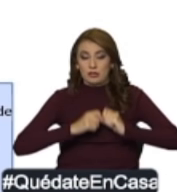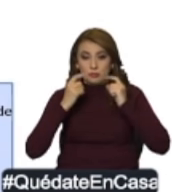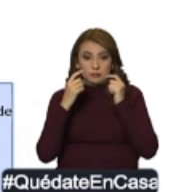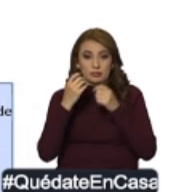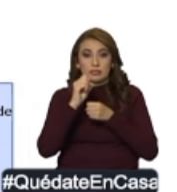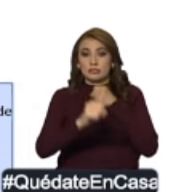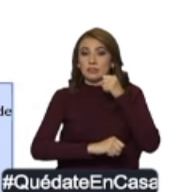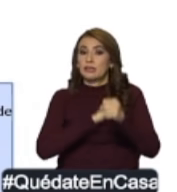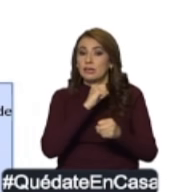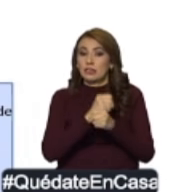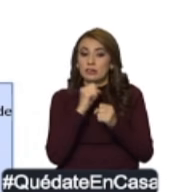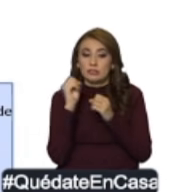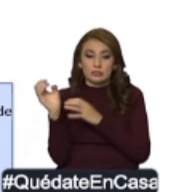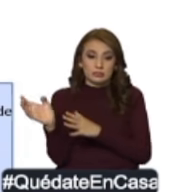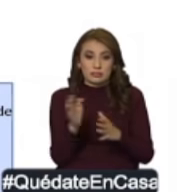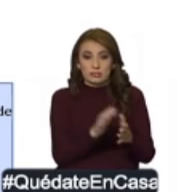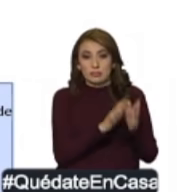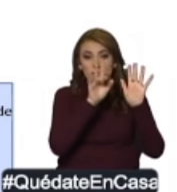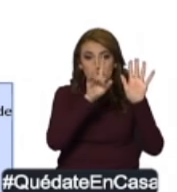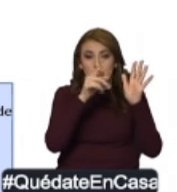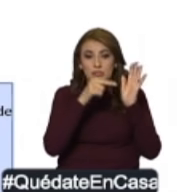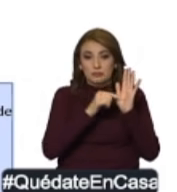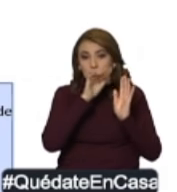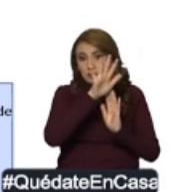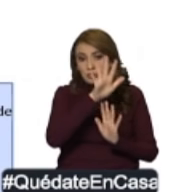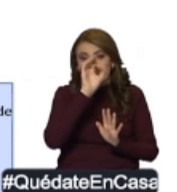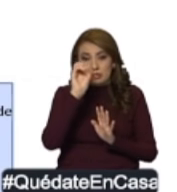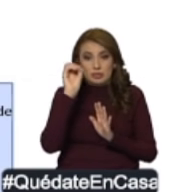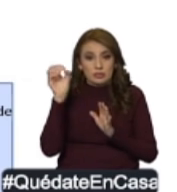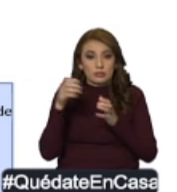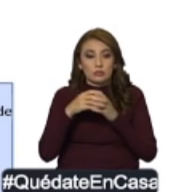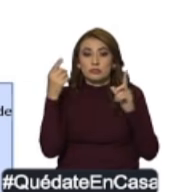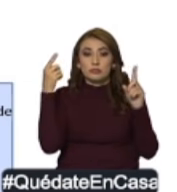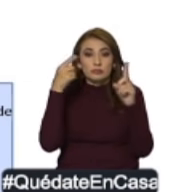de esos cerca de 7.500 ataques solamente en los periodos